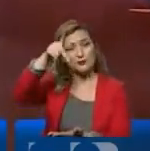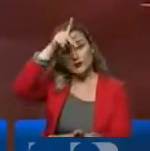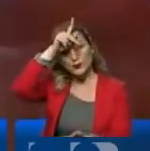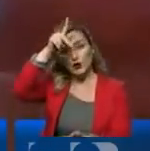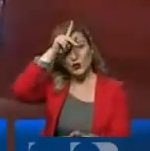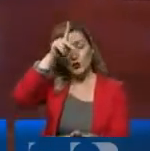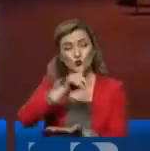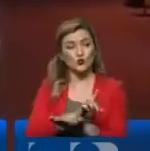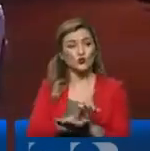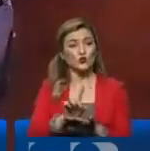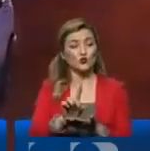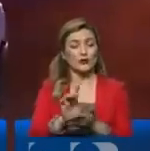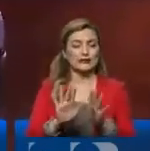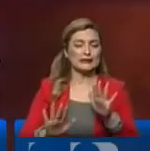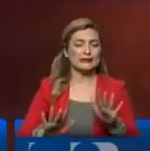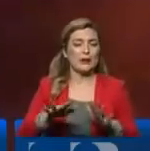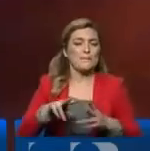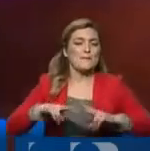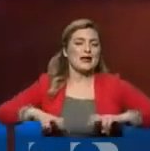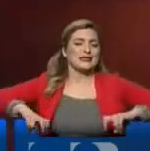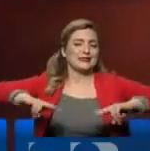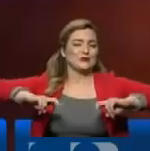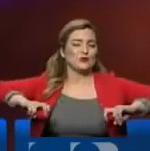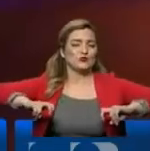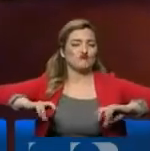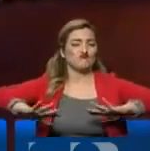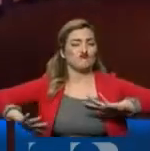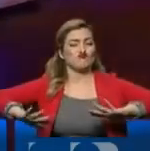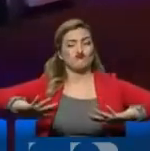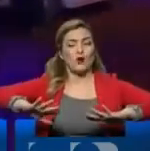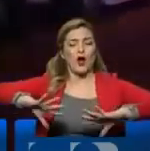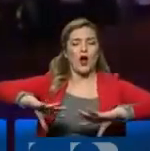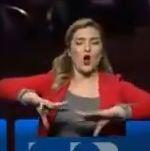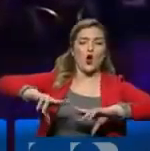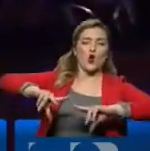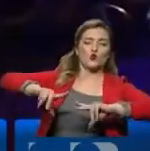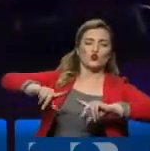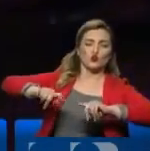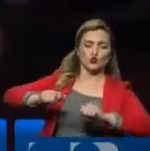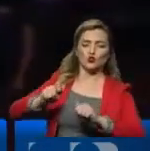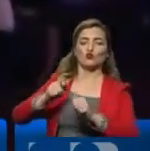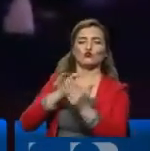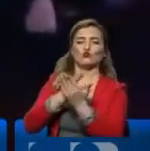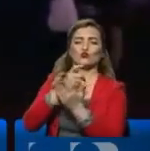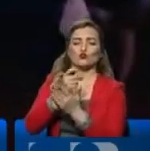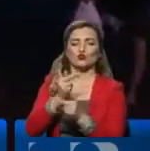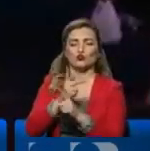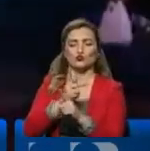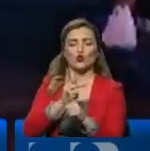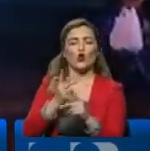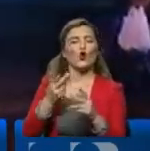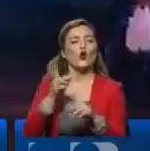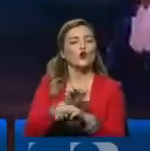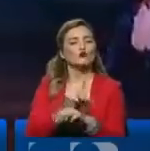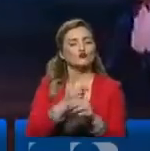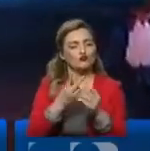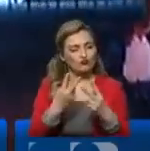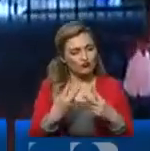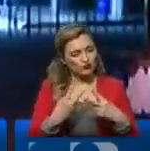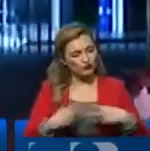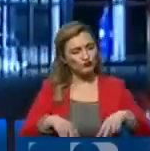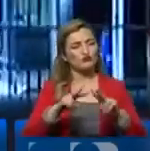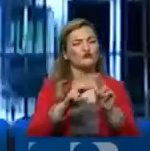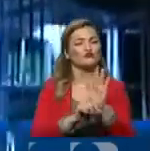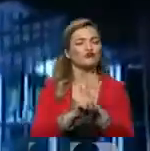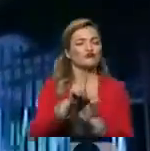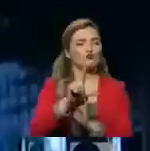semana, y quien está implicado en esa investigación, por supuesto, sobre precios en la compra de insumos médicos para hospitales del Seguro Social que lleva adelante